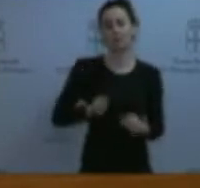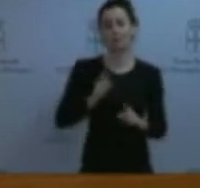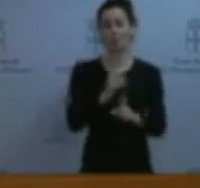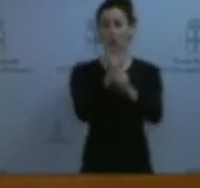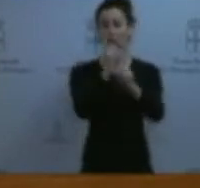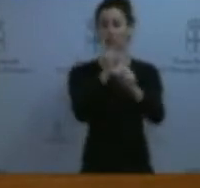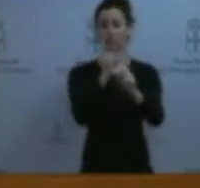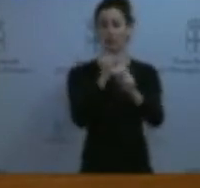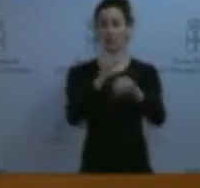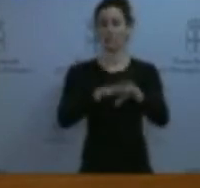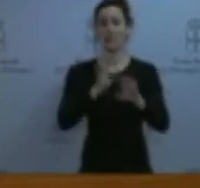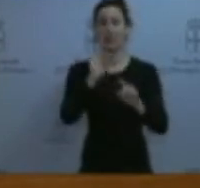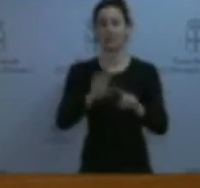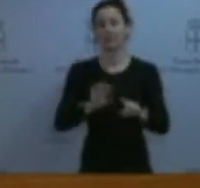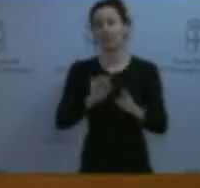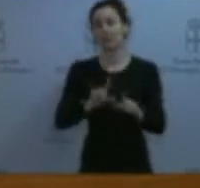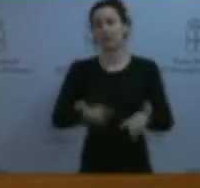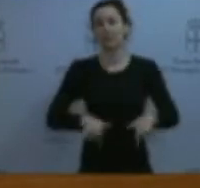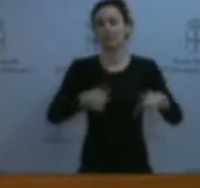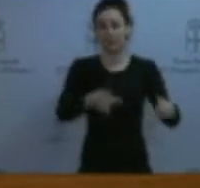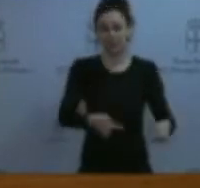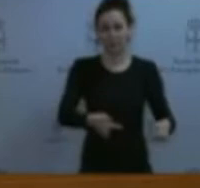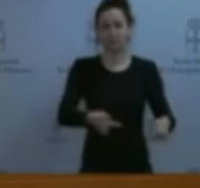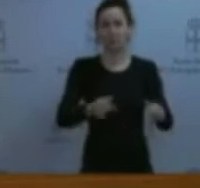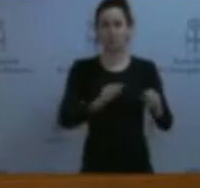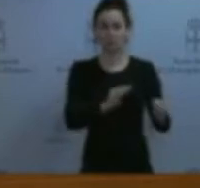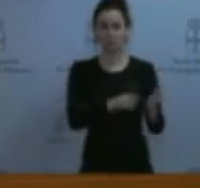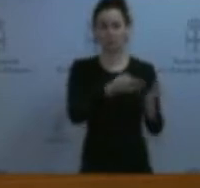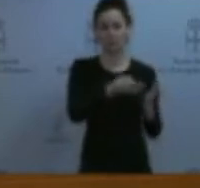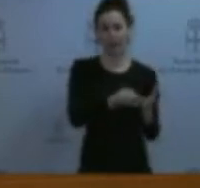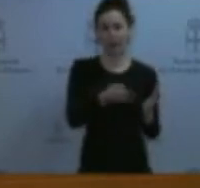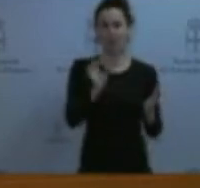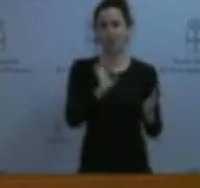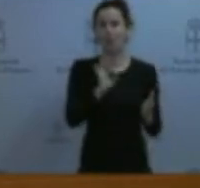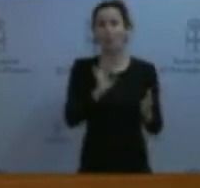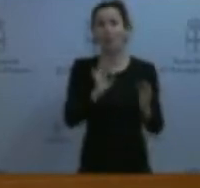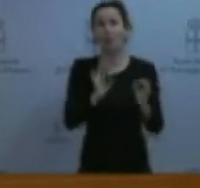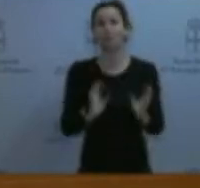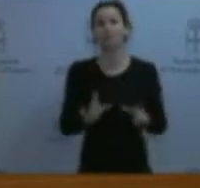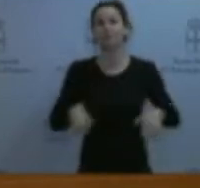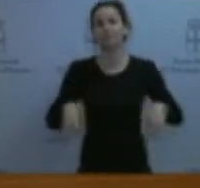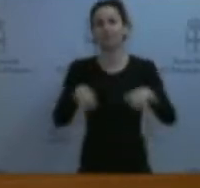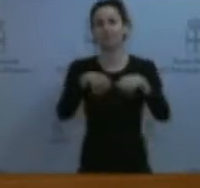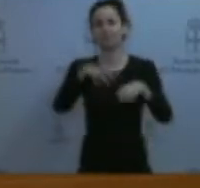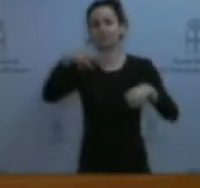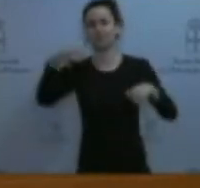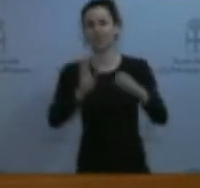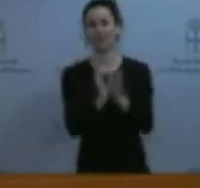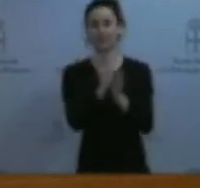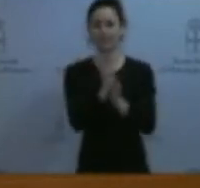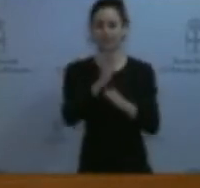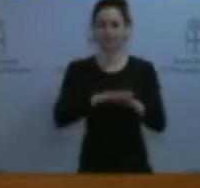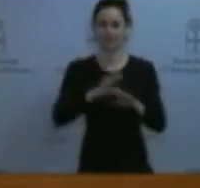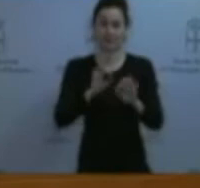del plan de residuos o contra la incineradora. Podríamos hablar de la falta de transparencia de su consejería,